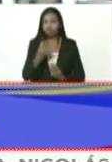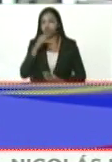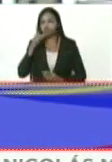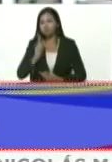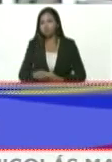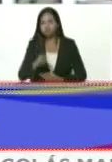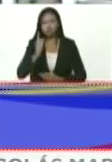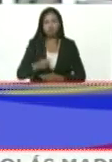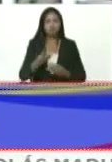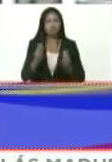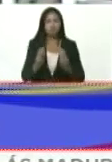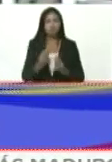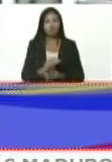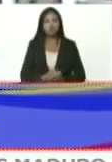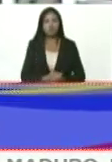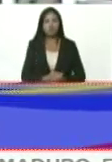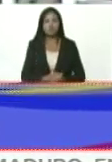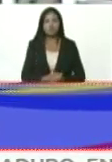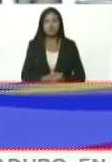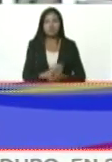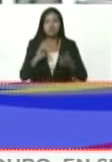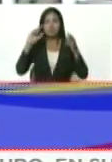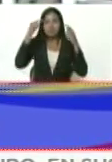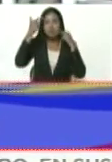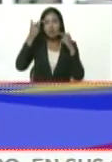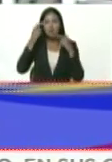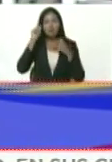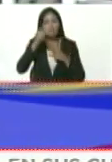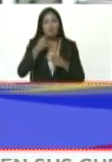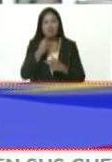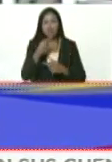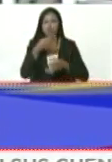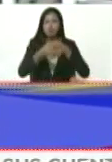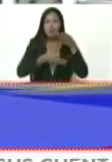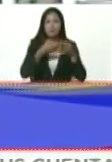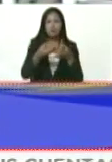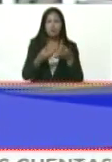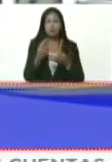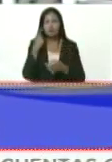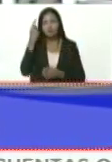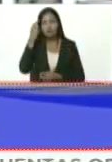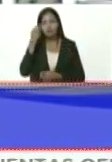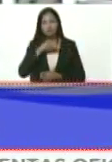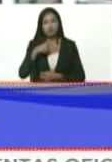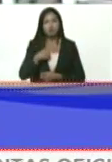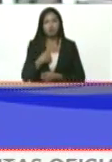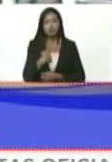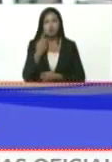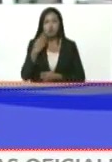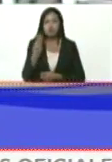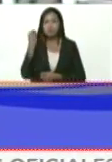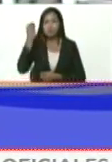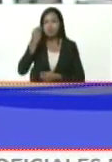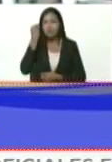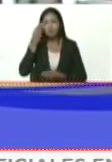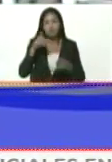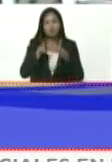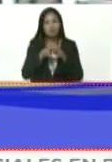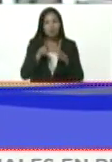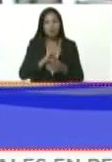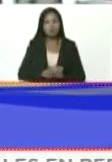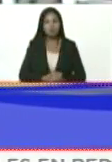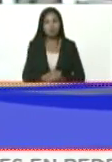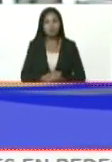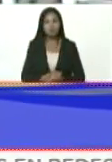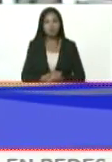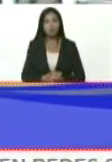autoexigente. Y el comandante Chávez dijo una frase que después para mí pesa mucho. Pesa